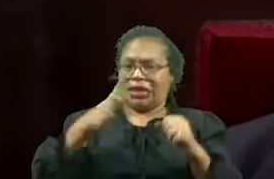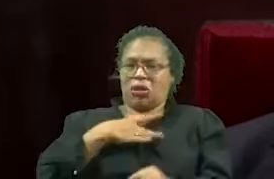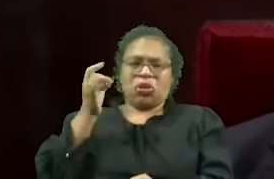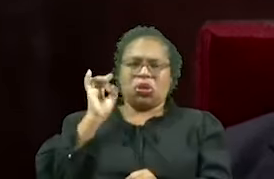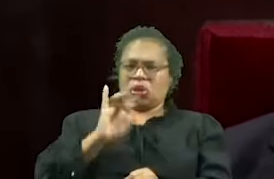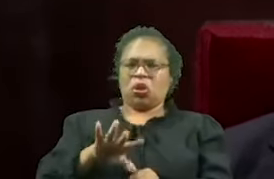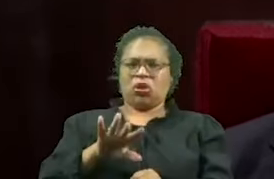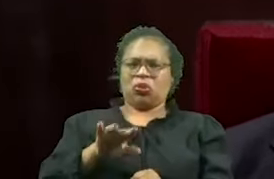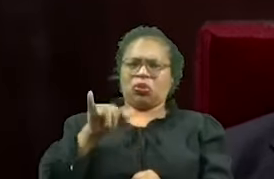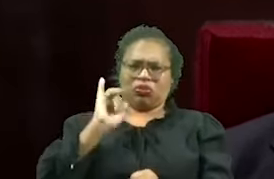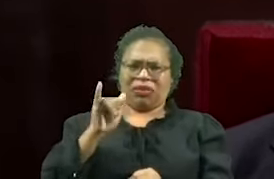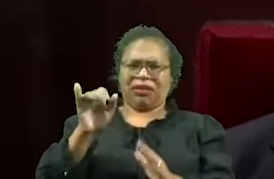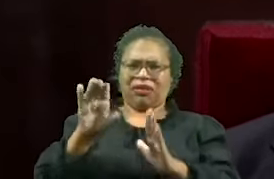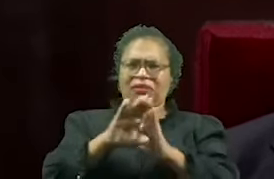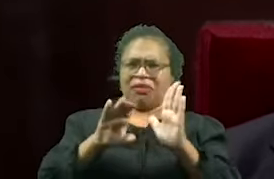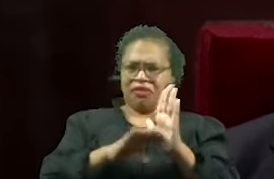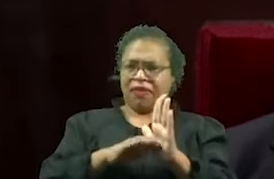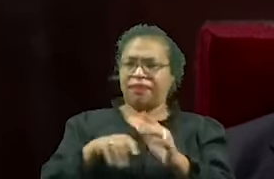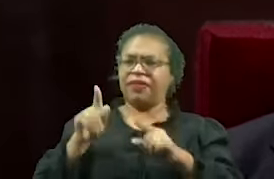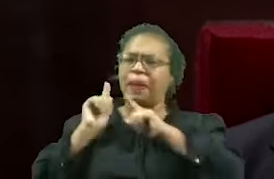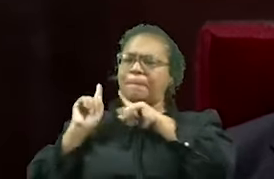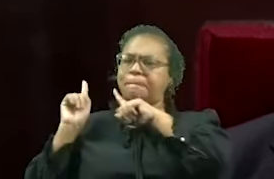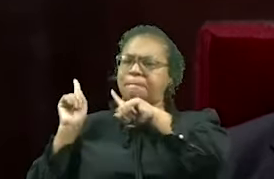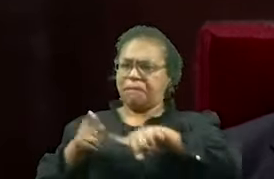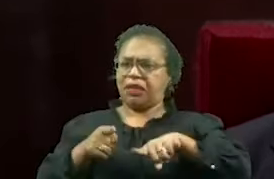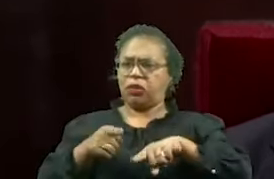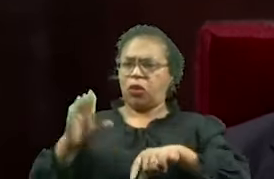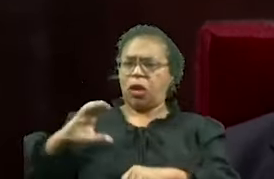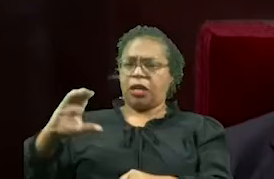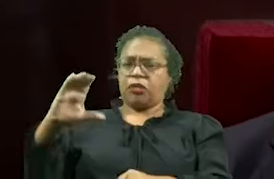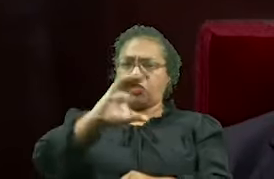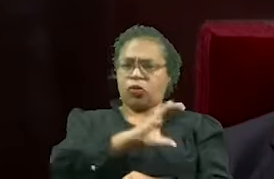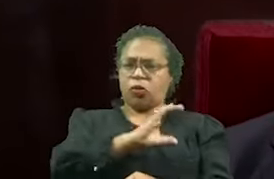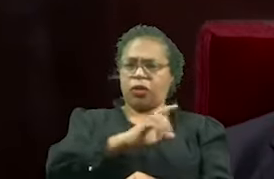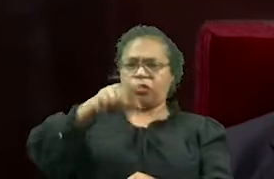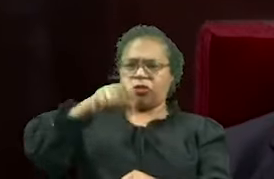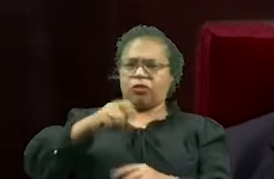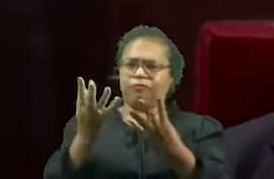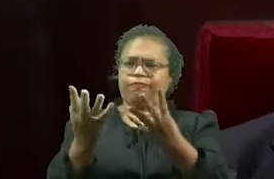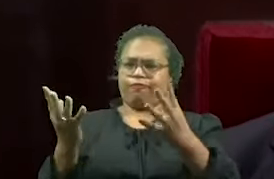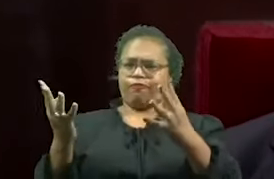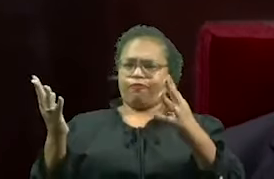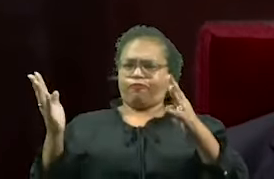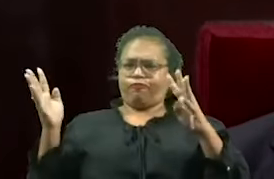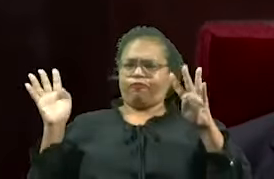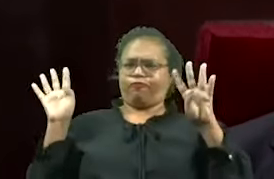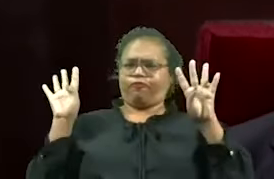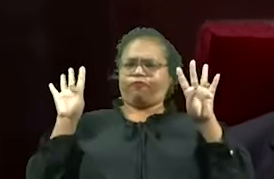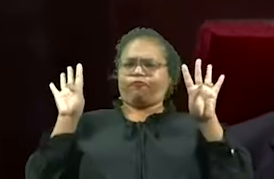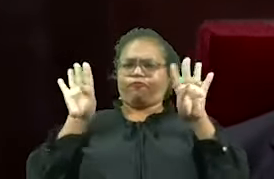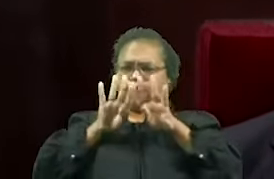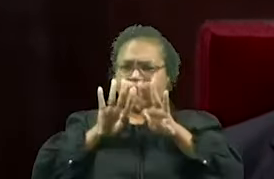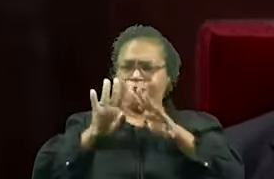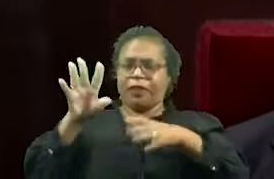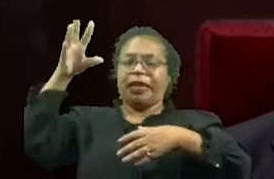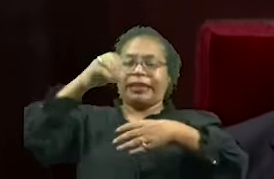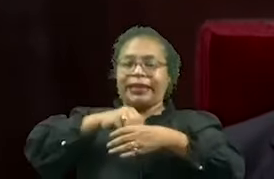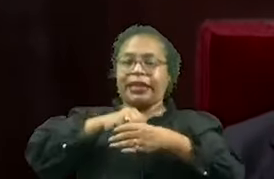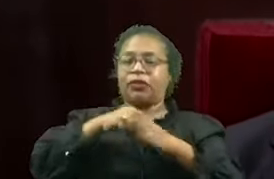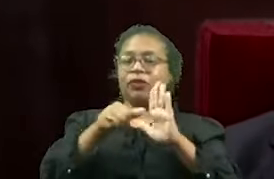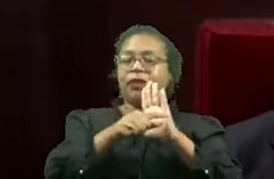sus soldados El Congreso Constituyente para conseguir la introducción del artículo 210 que le